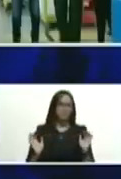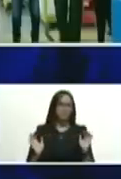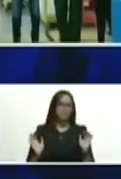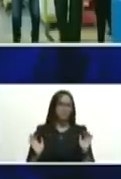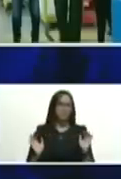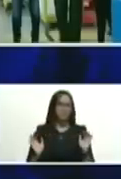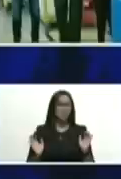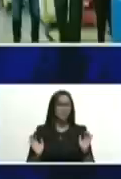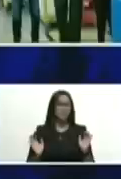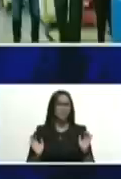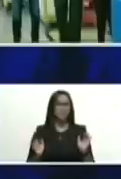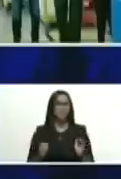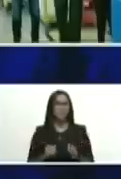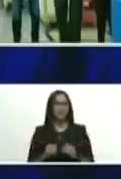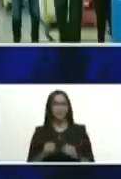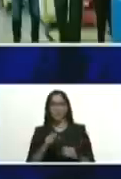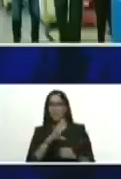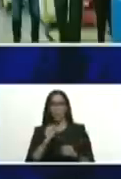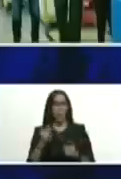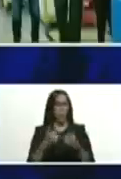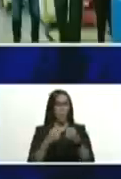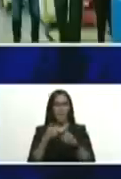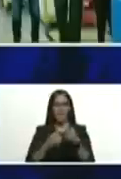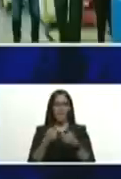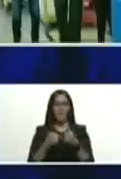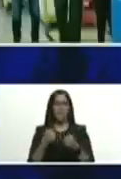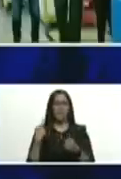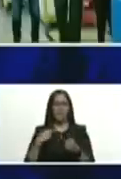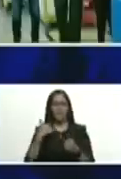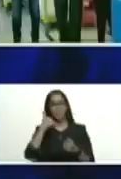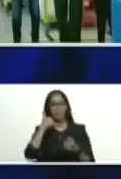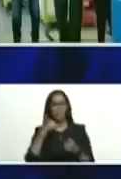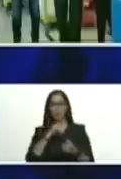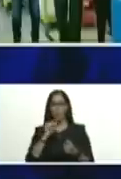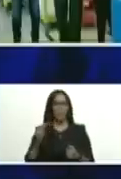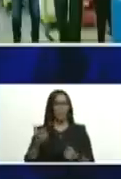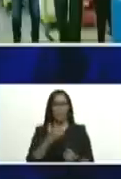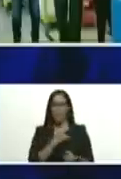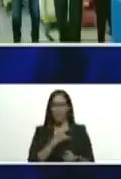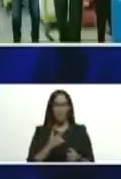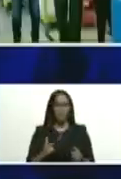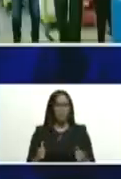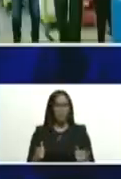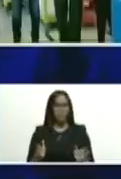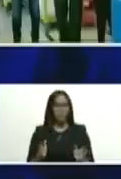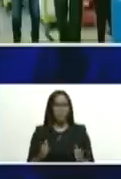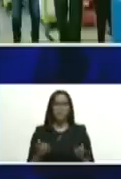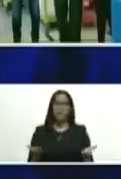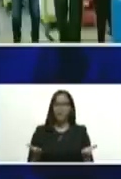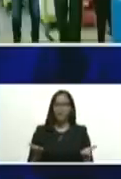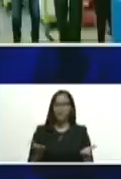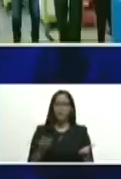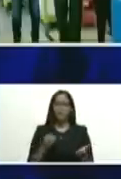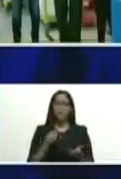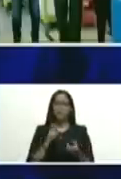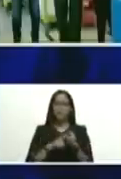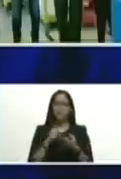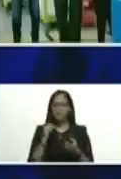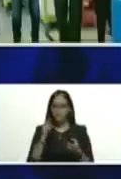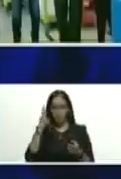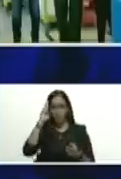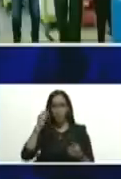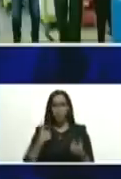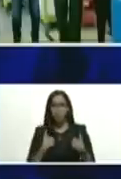Yo parto del hecho, el que no me escribe y tiene mi teléfono porque no me quiere. ¿Ah? ¿Silita? ¿Tengo razón?